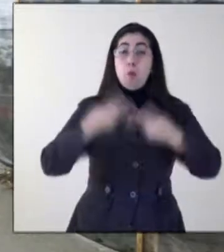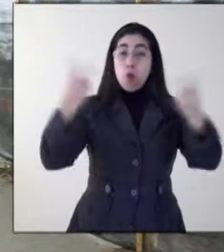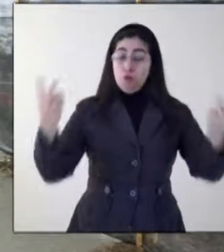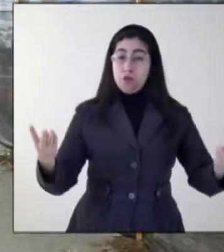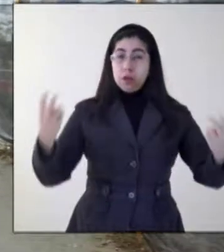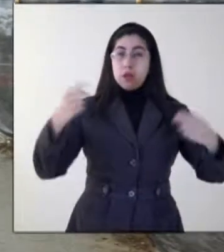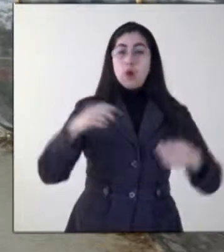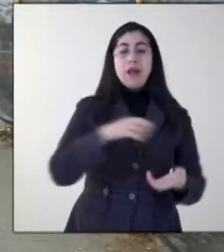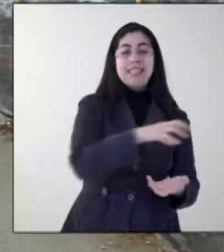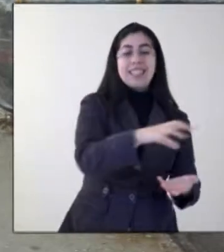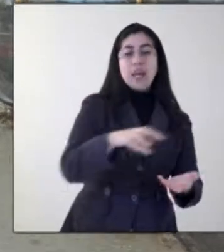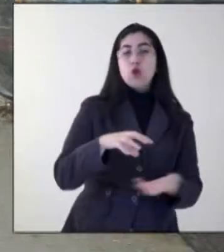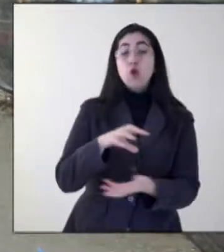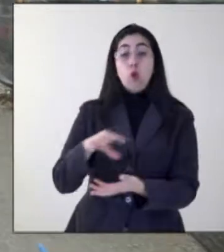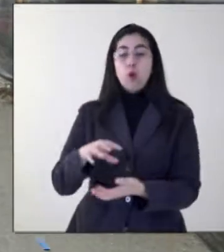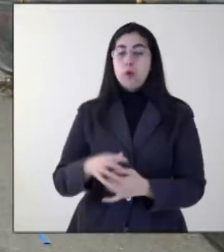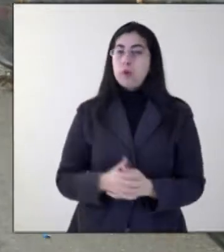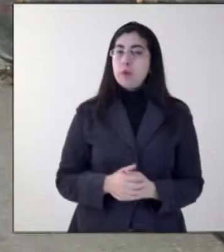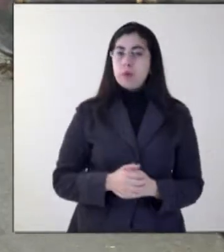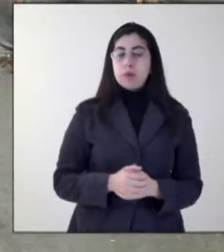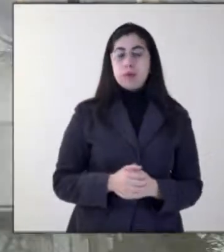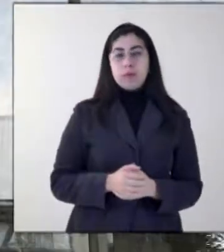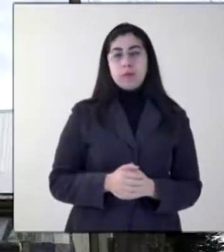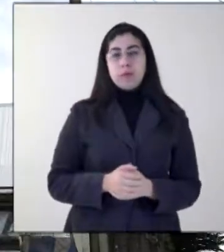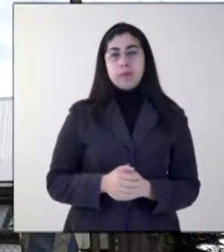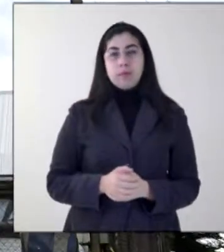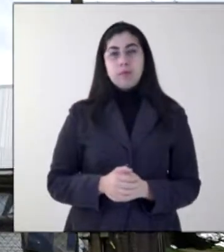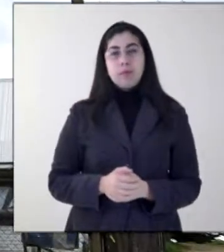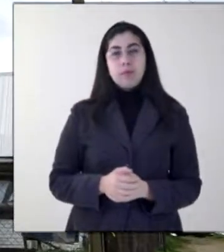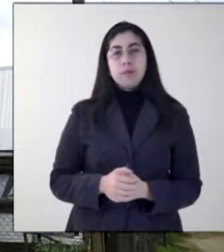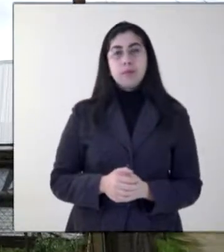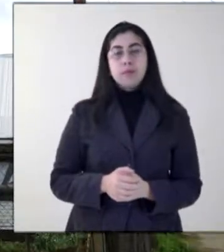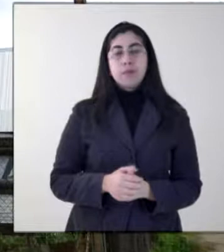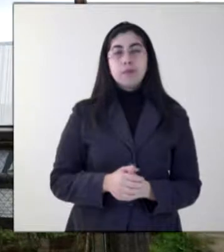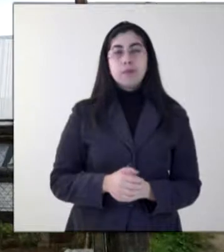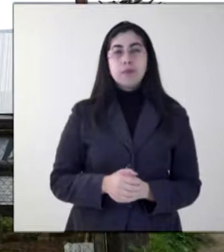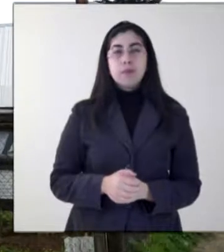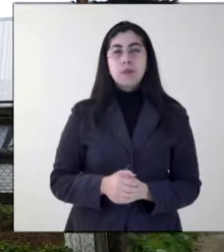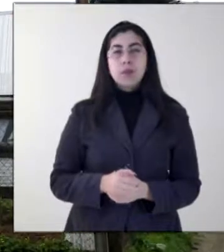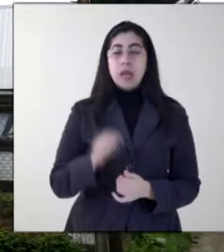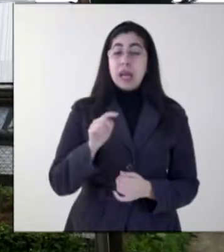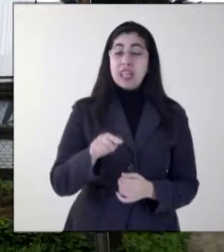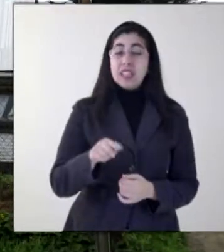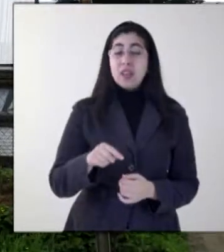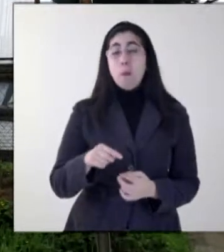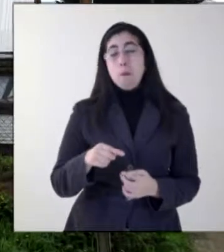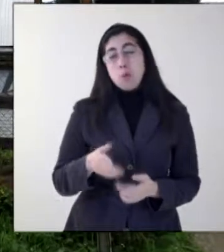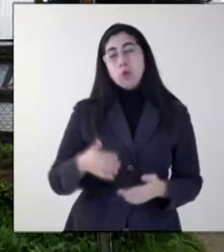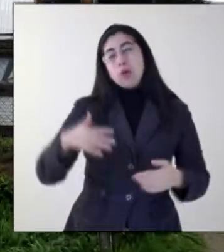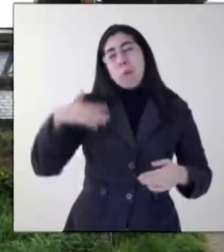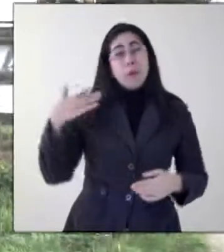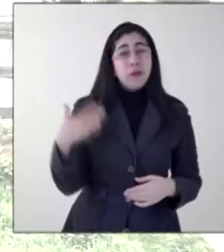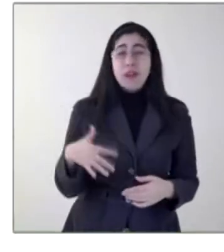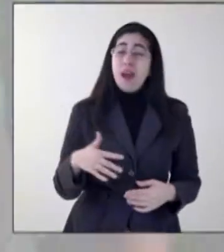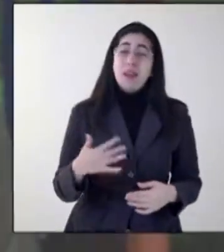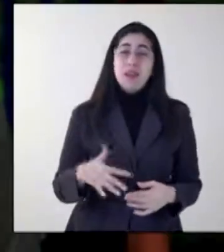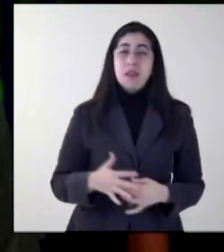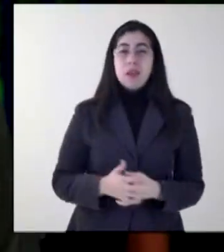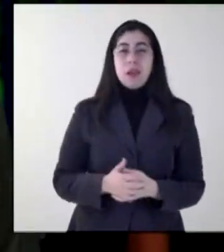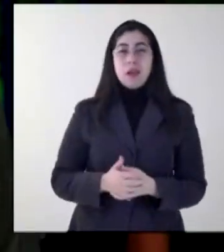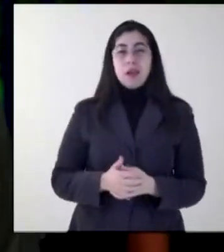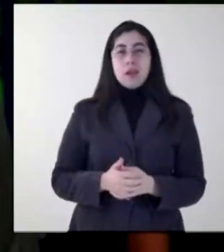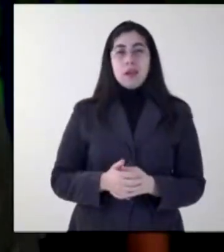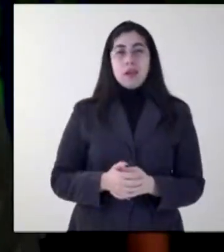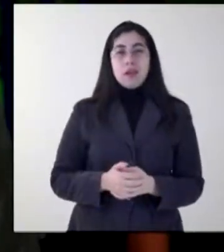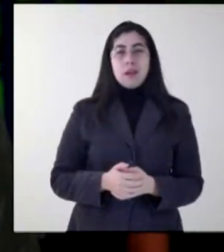en el sector, que era un punto muy importante, ¿cierto?